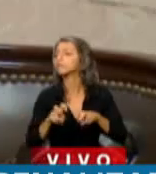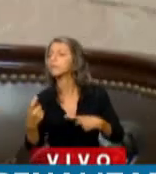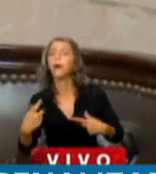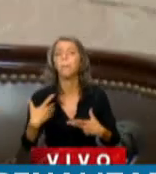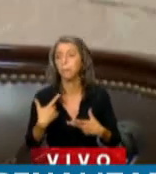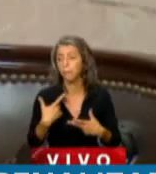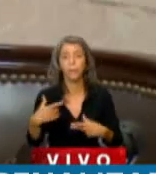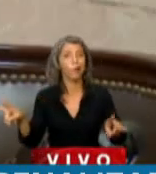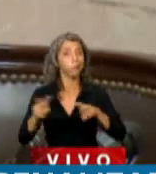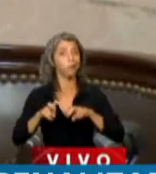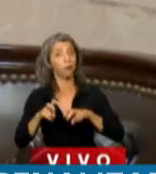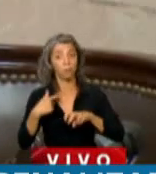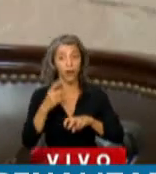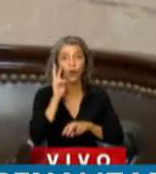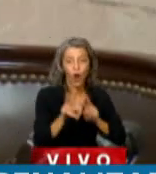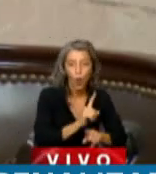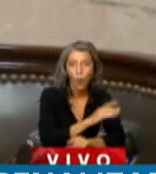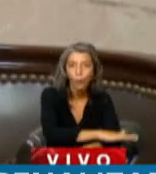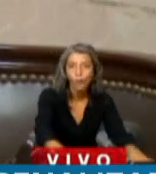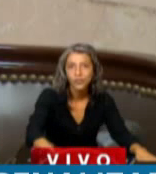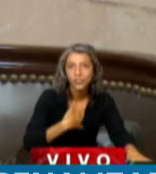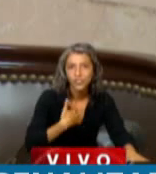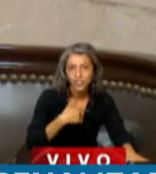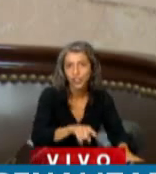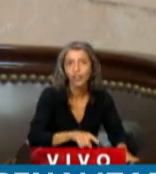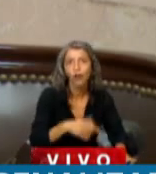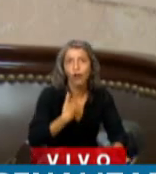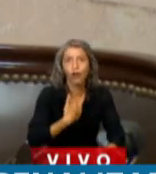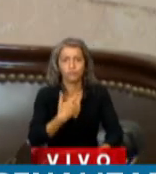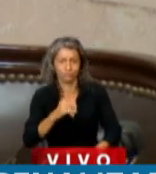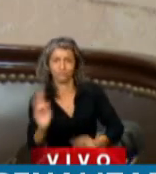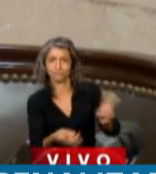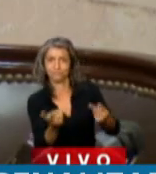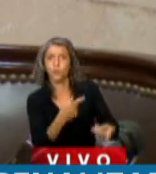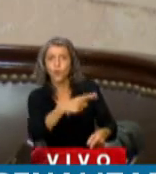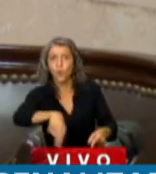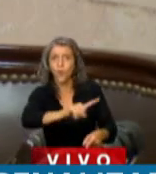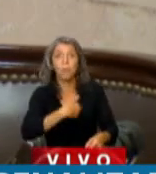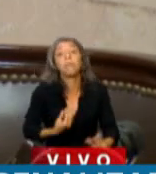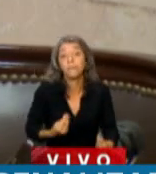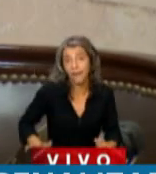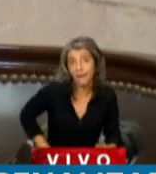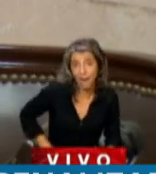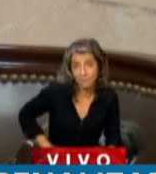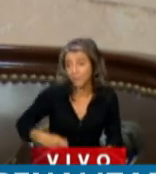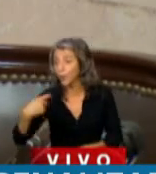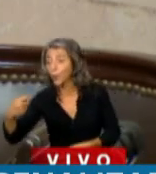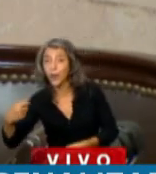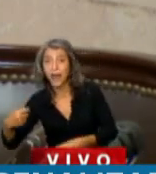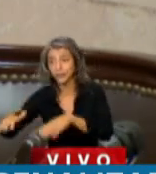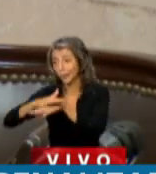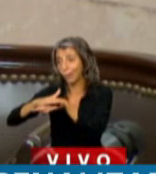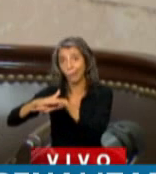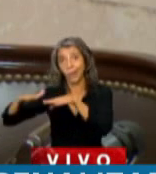obligatoriedad de transmitir estas cosas en la educación. Sí, en definitiva el proyecto está apuntado a la educación